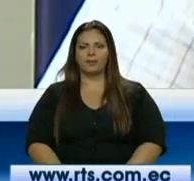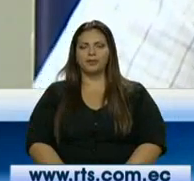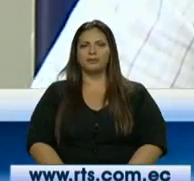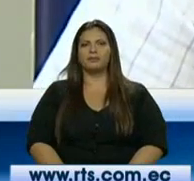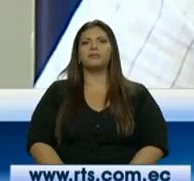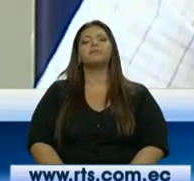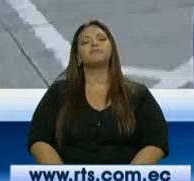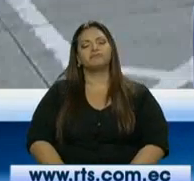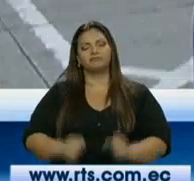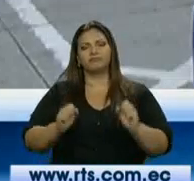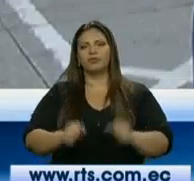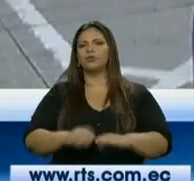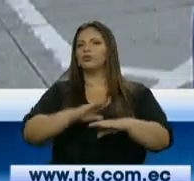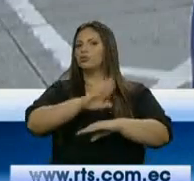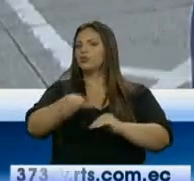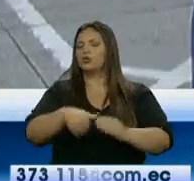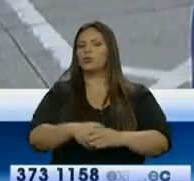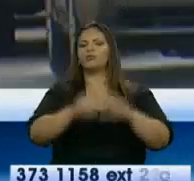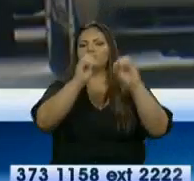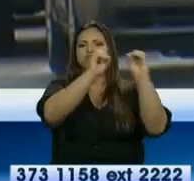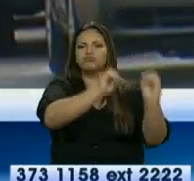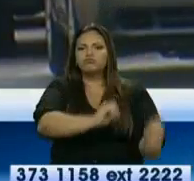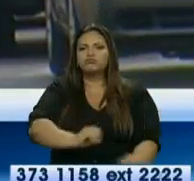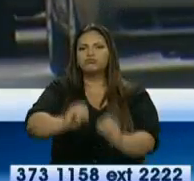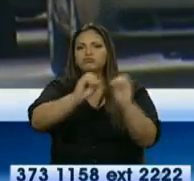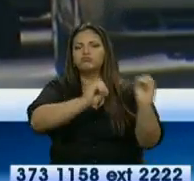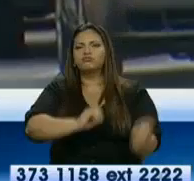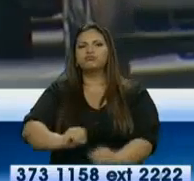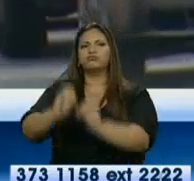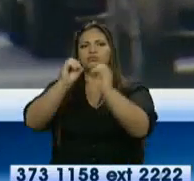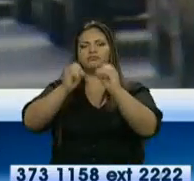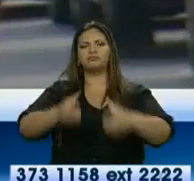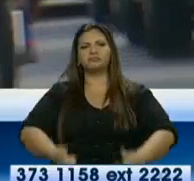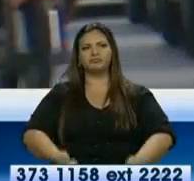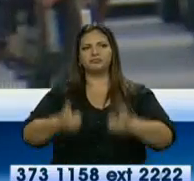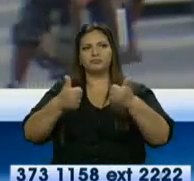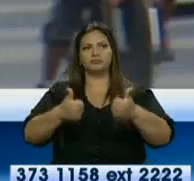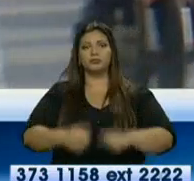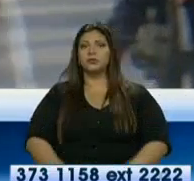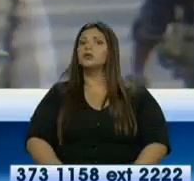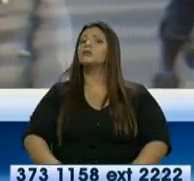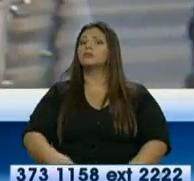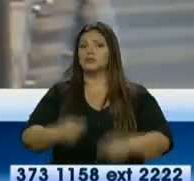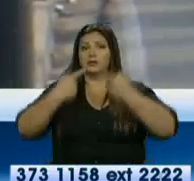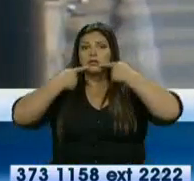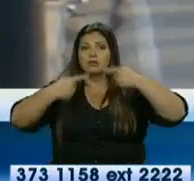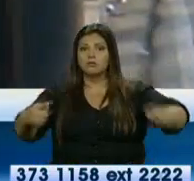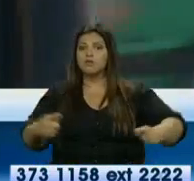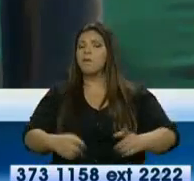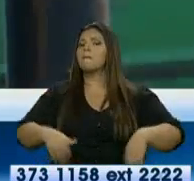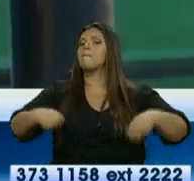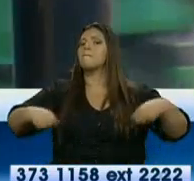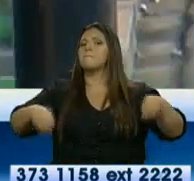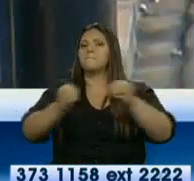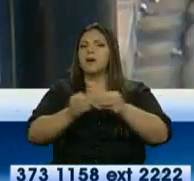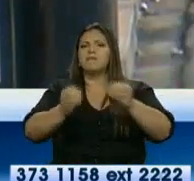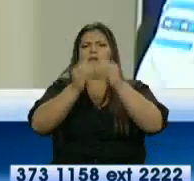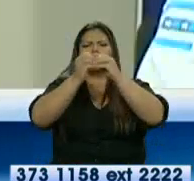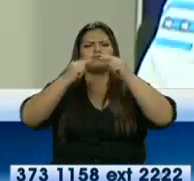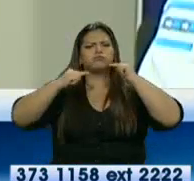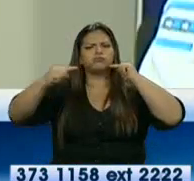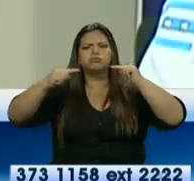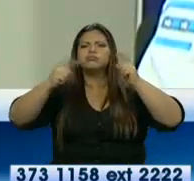una sincronización. Pero los operativos no terminan ahí. Por eso anuncian controles a la salida de la ciudad y